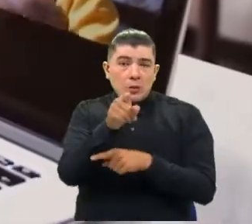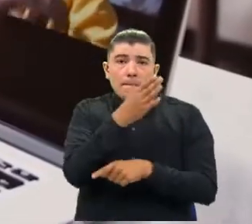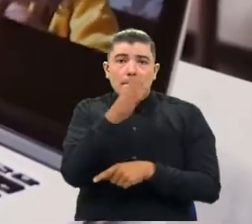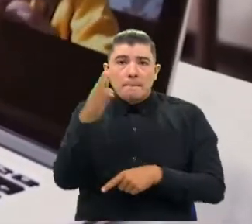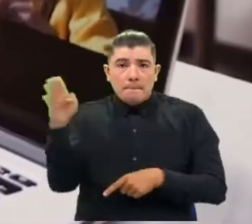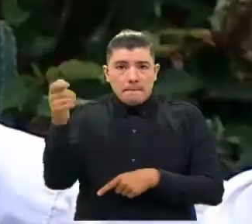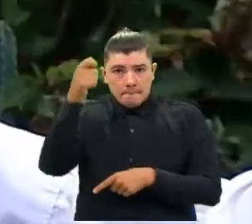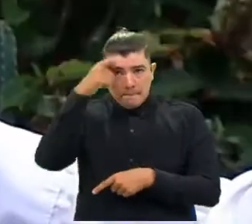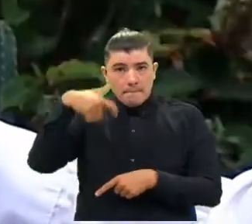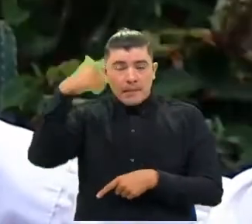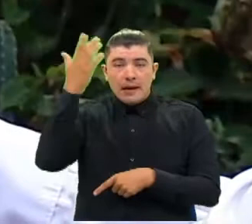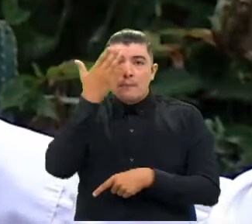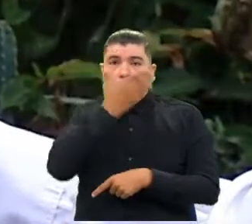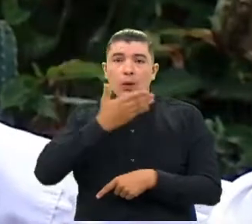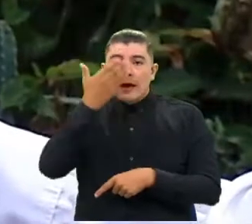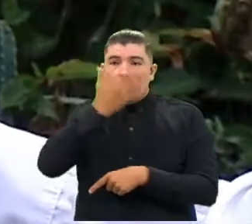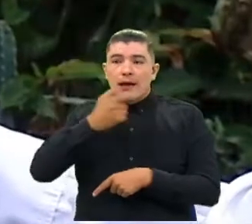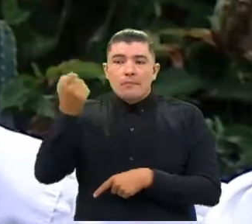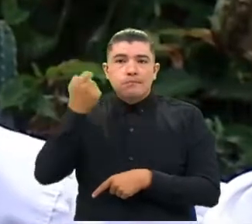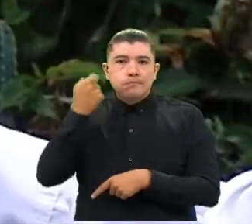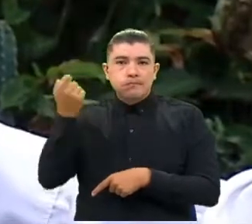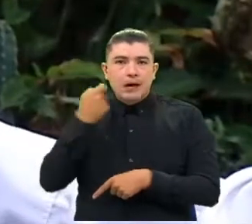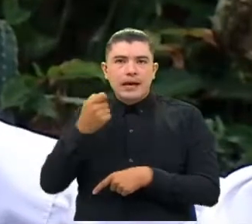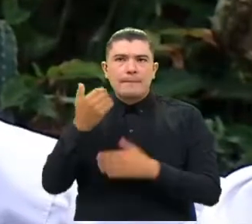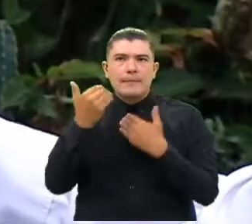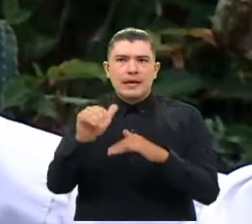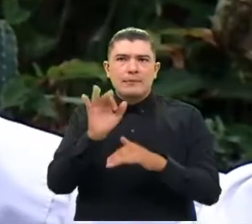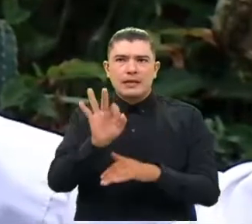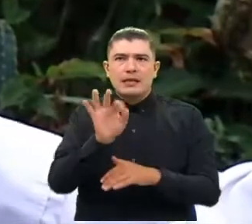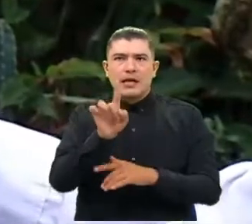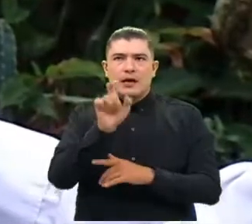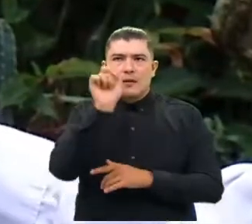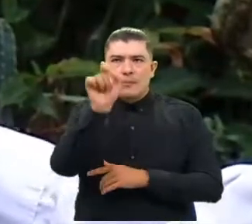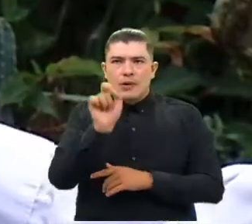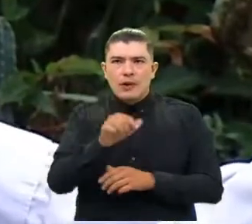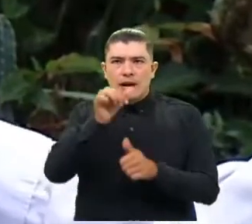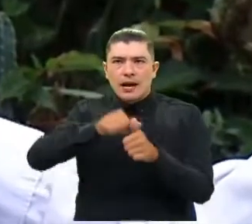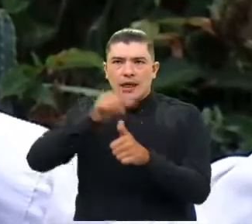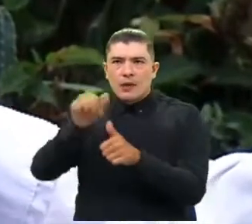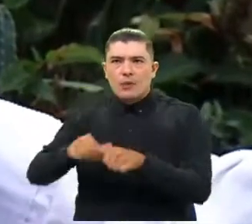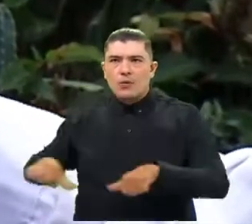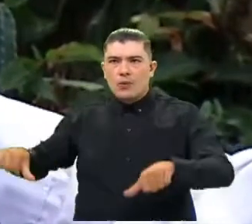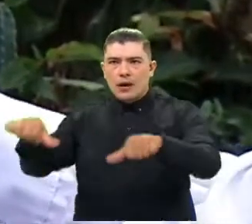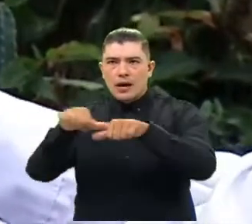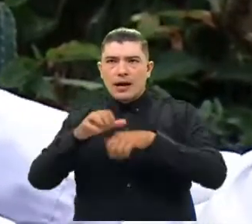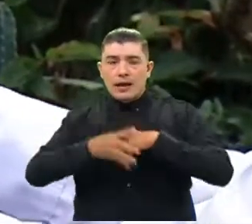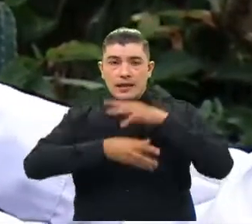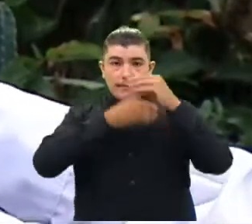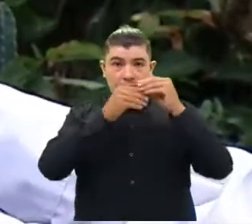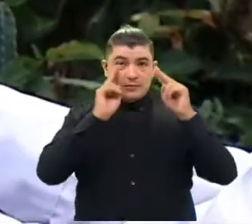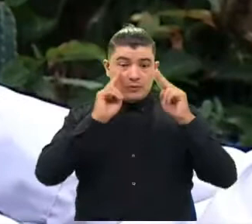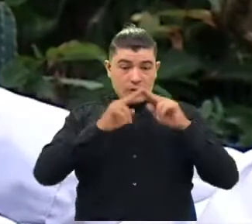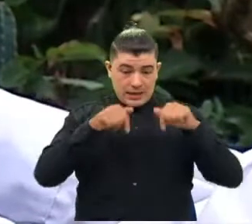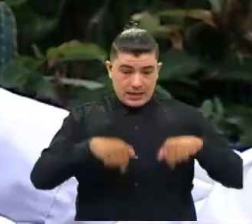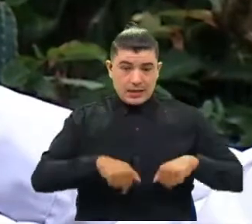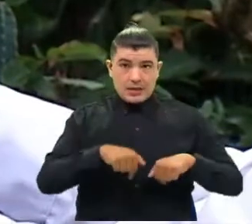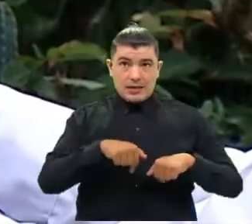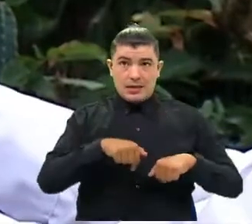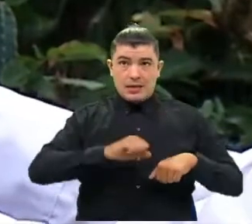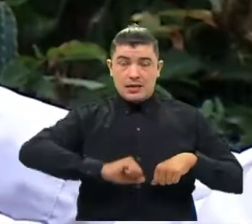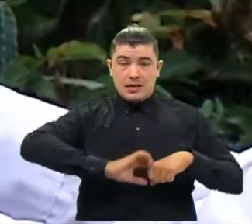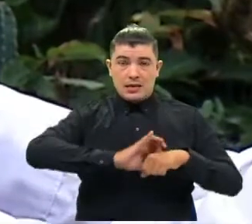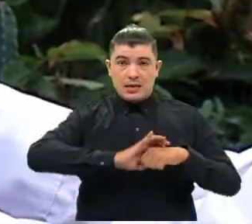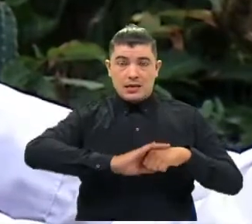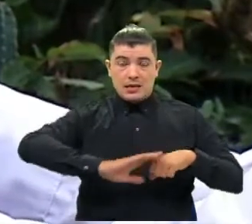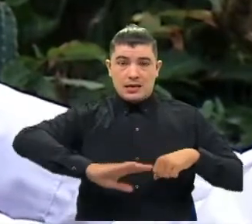haber presentado las pruebas delito es tener como mínimo 31 puntos en cada una de las áreas con nosotros el interés no se vence si usted